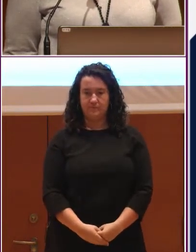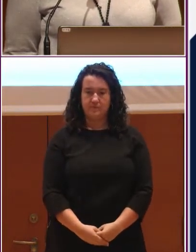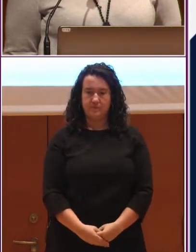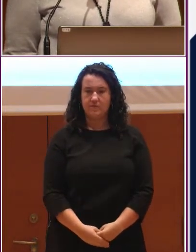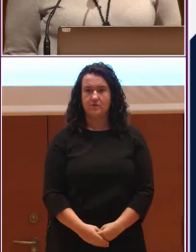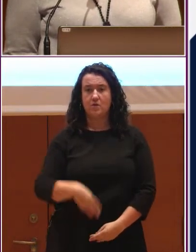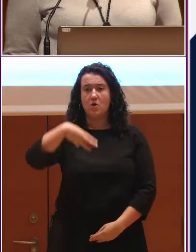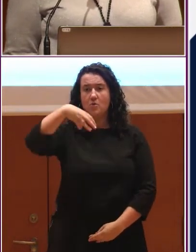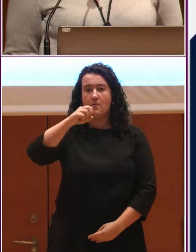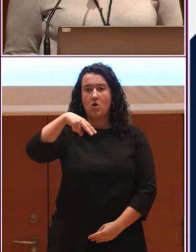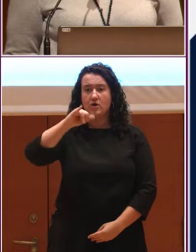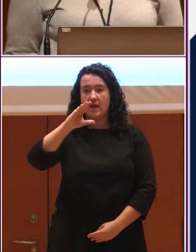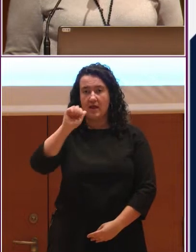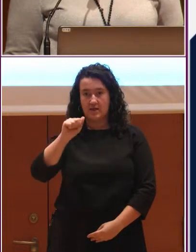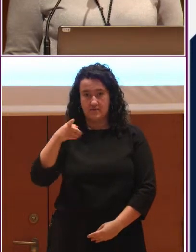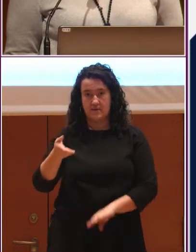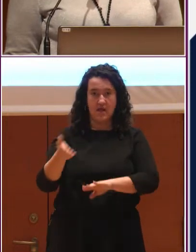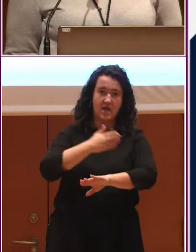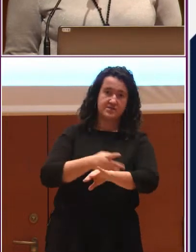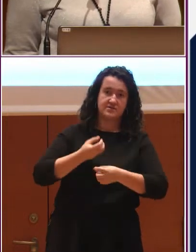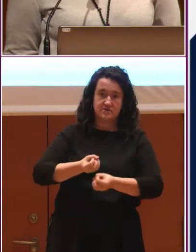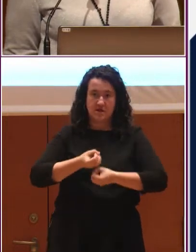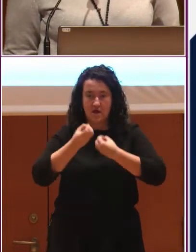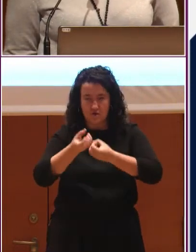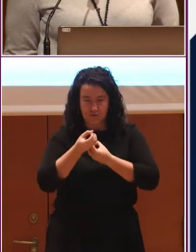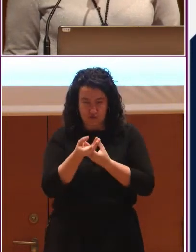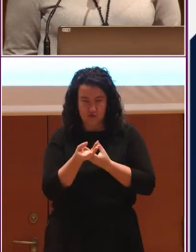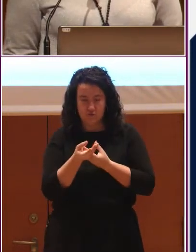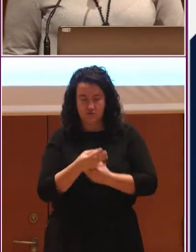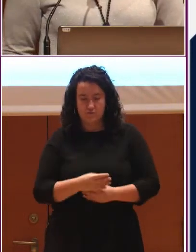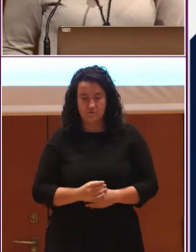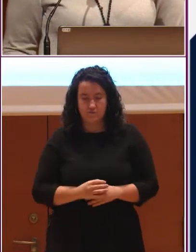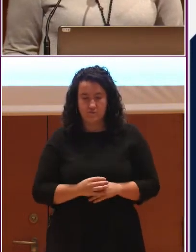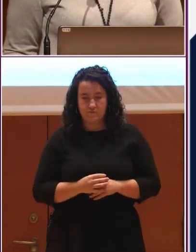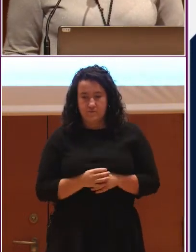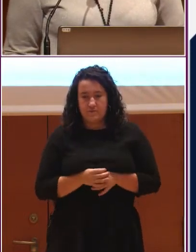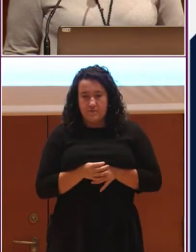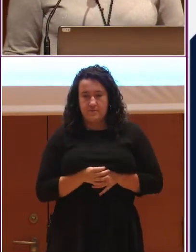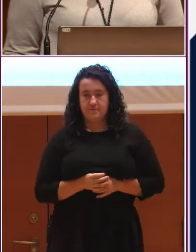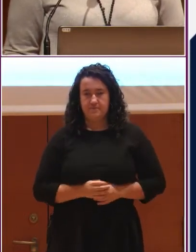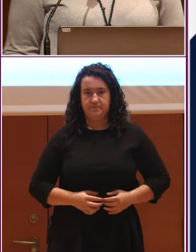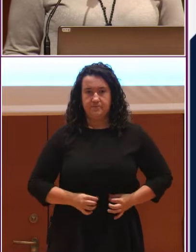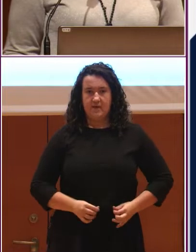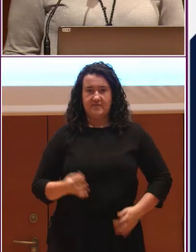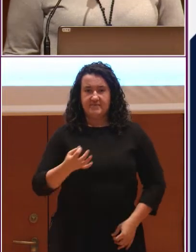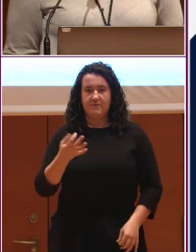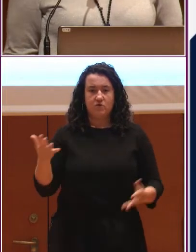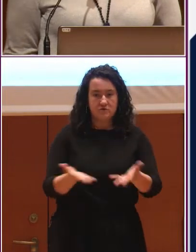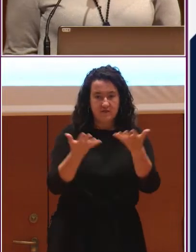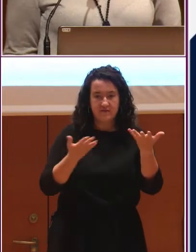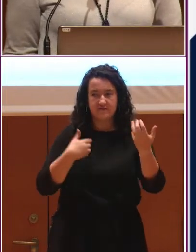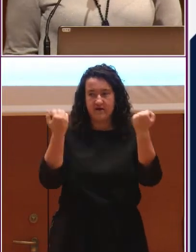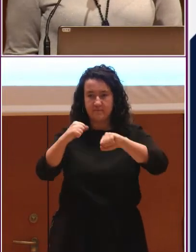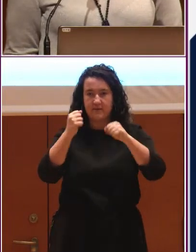y que lo importante es que hacemos estas cosas de verdad las hacemos y lo has comentado antes Mónica